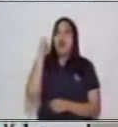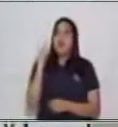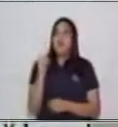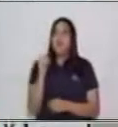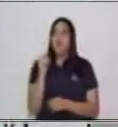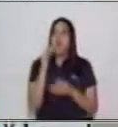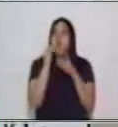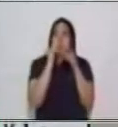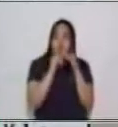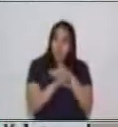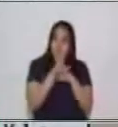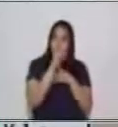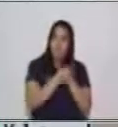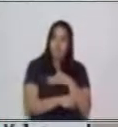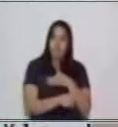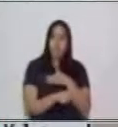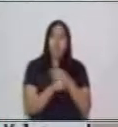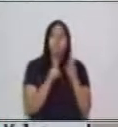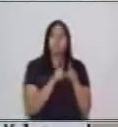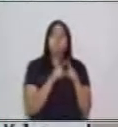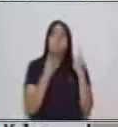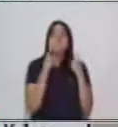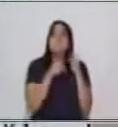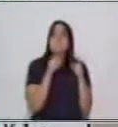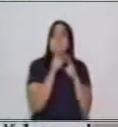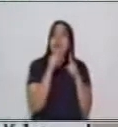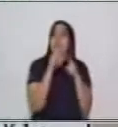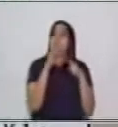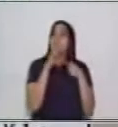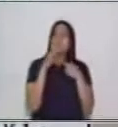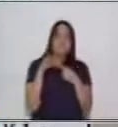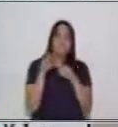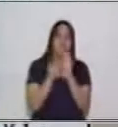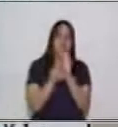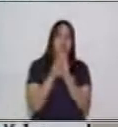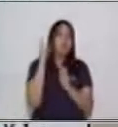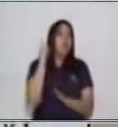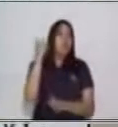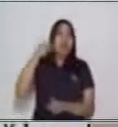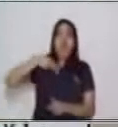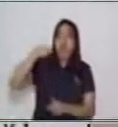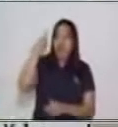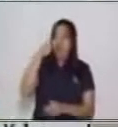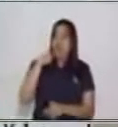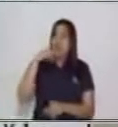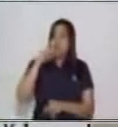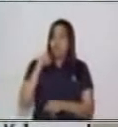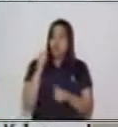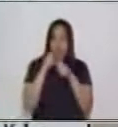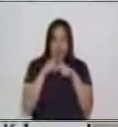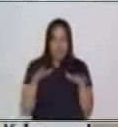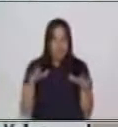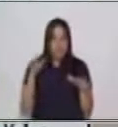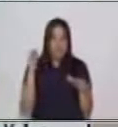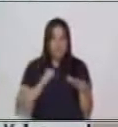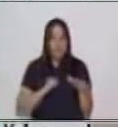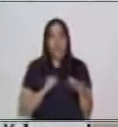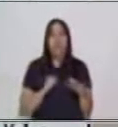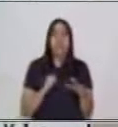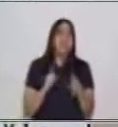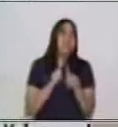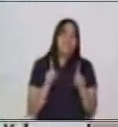dentro de esta regla, pero aquí hay excepciones. La palabra gansa, el animal, el sustantivo gansa o